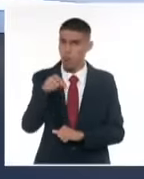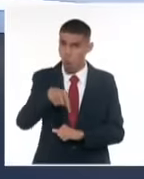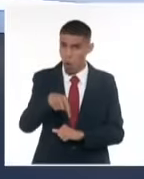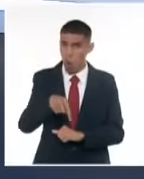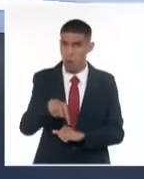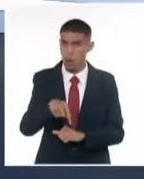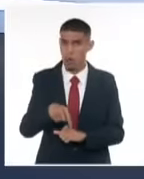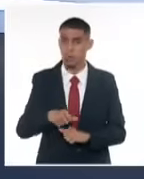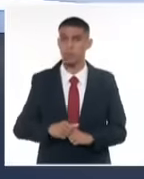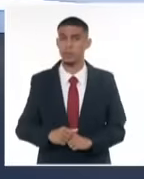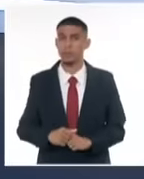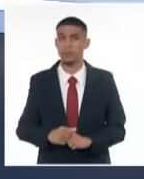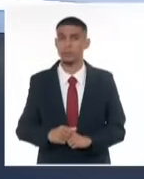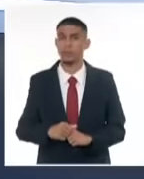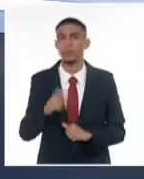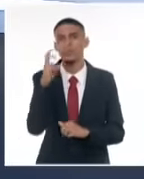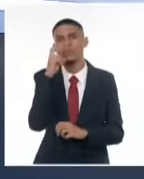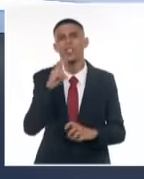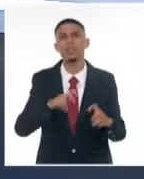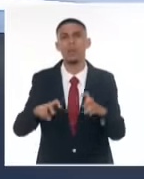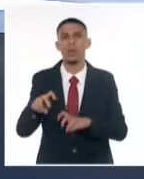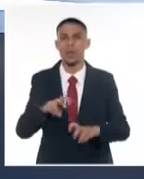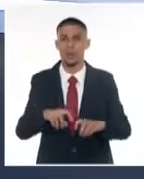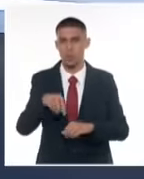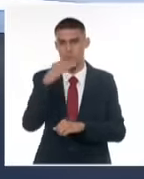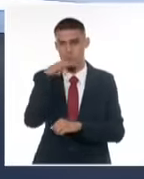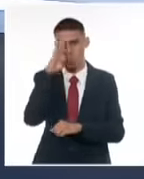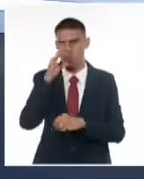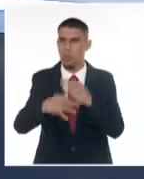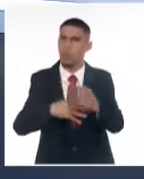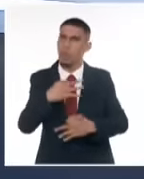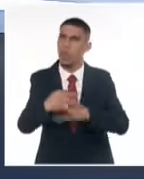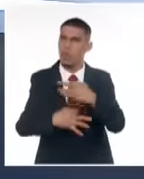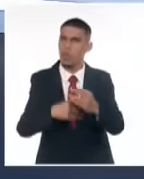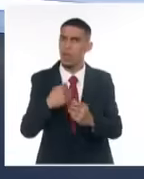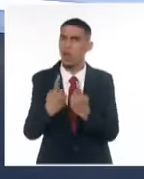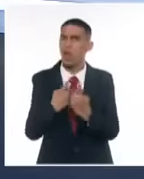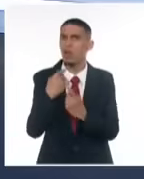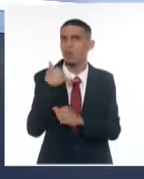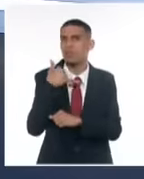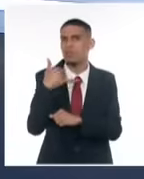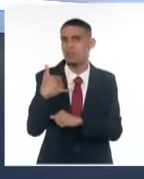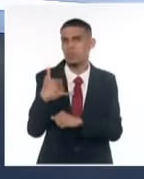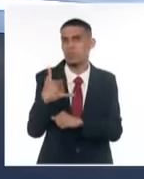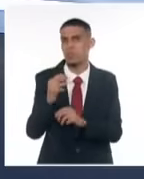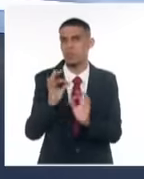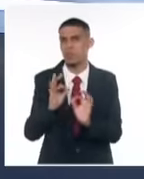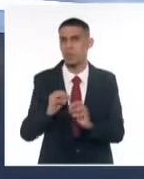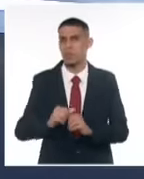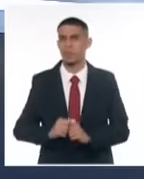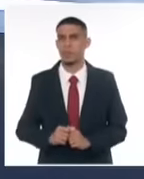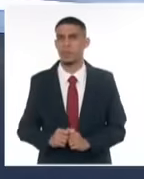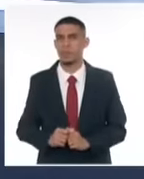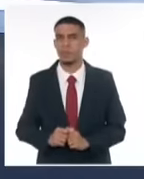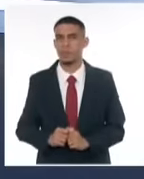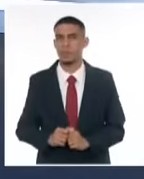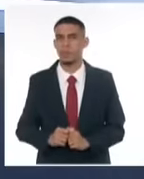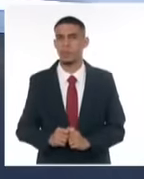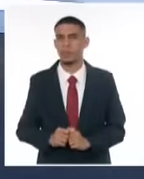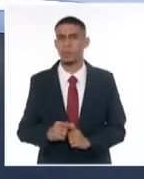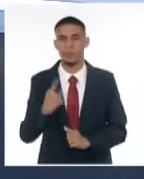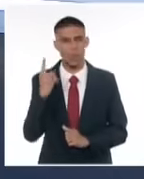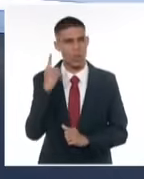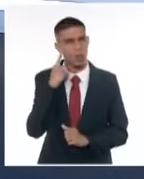encuentran sujetos a proceso penal explican algunos de los contactos establecidos y las indicaciones recibidas. Vamos a ver, vamos a